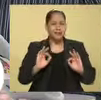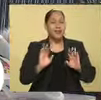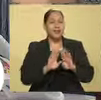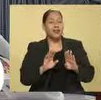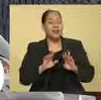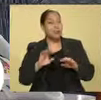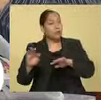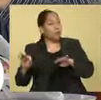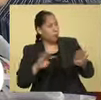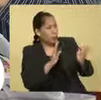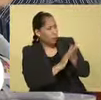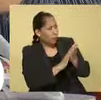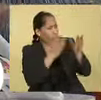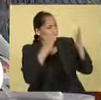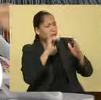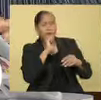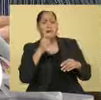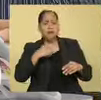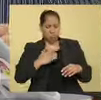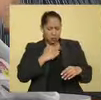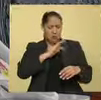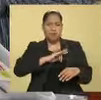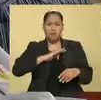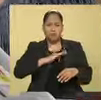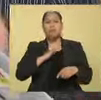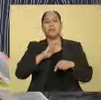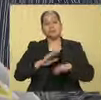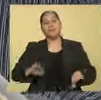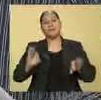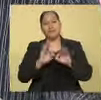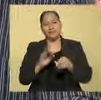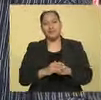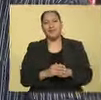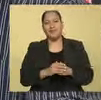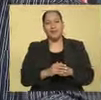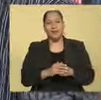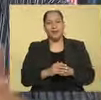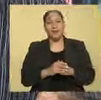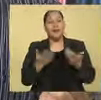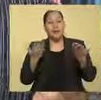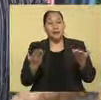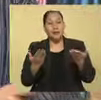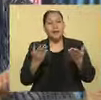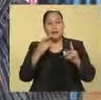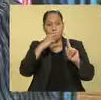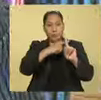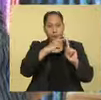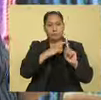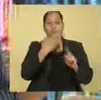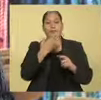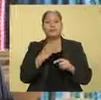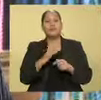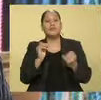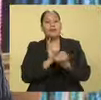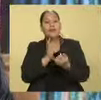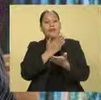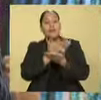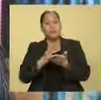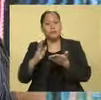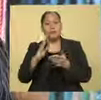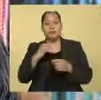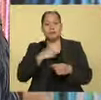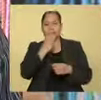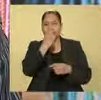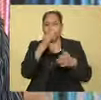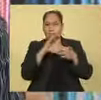reconocimiento externo, pero si a ti te hace feliz. Exacto. Estamos hechos. Es lo importante, ahí claro sí es positivo. Sí. Y es positivo. Y además, bueno, les